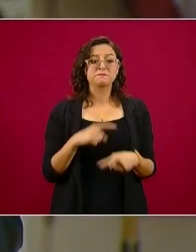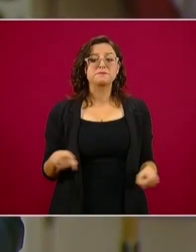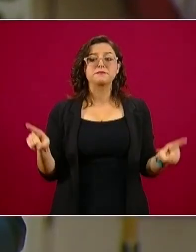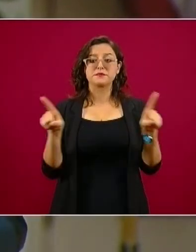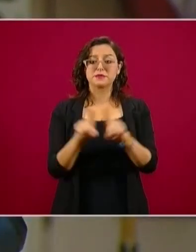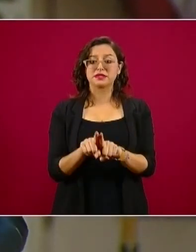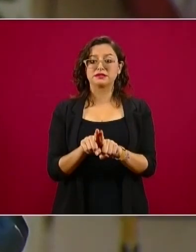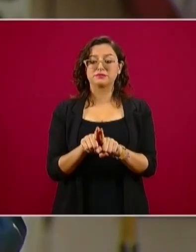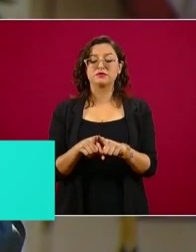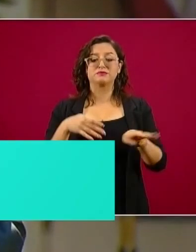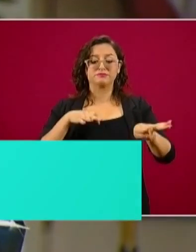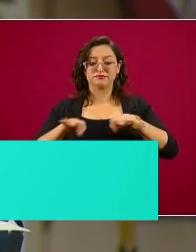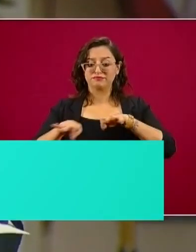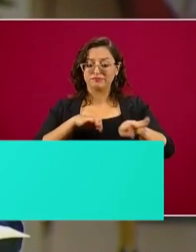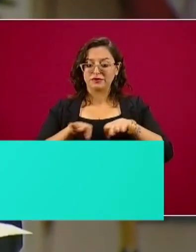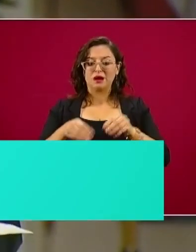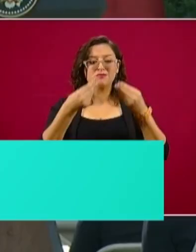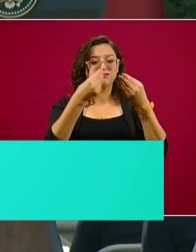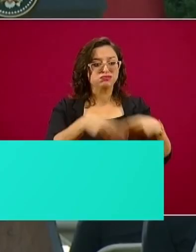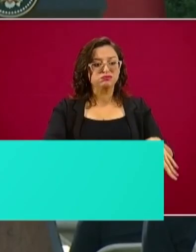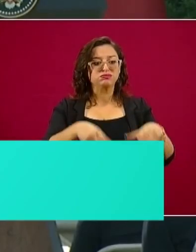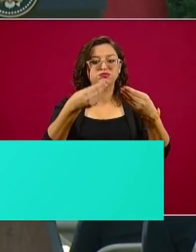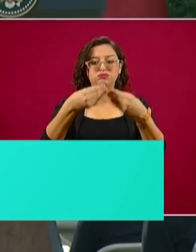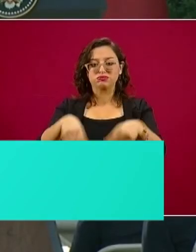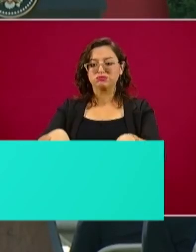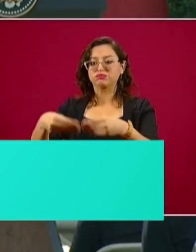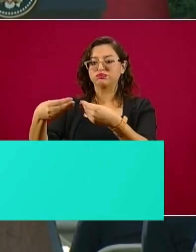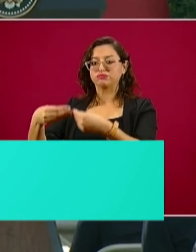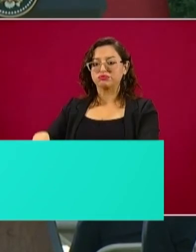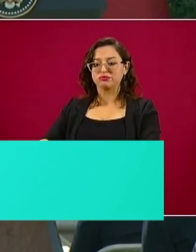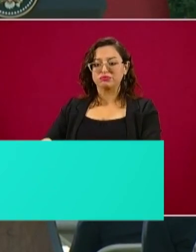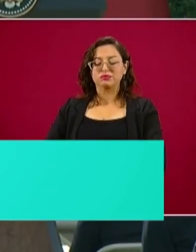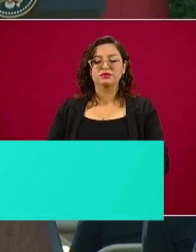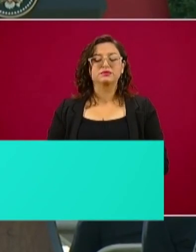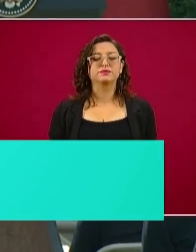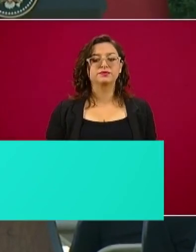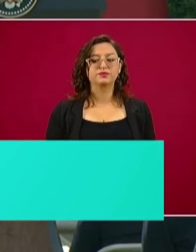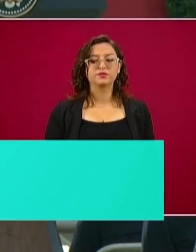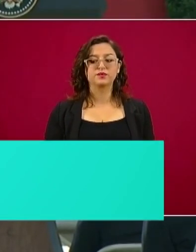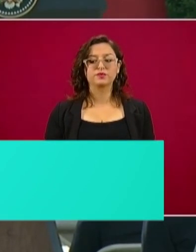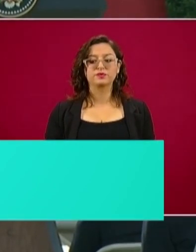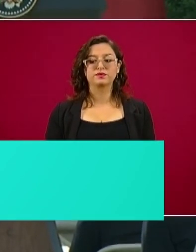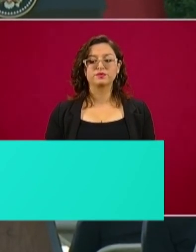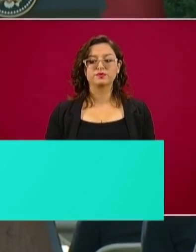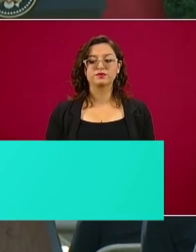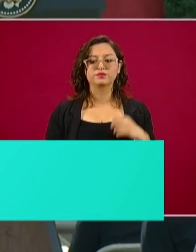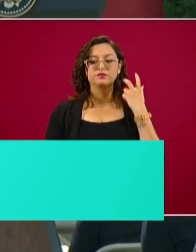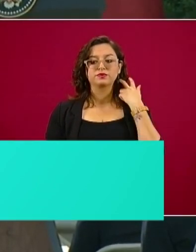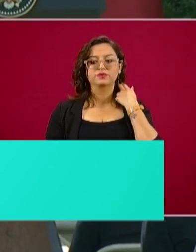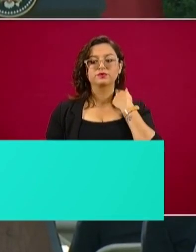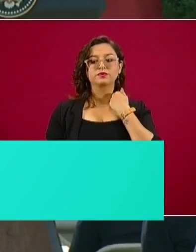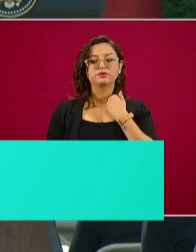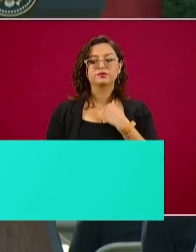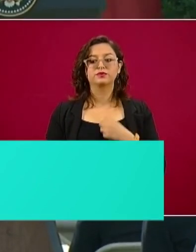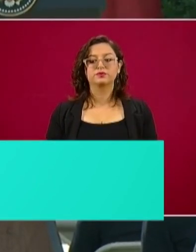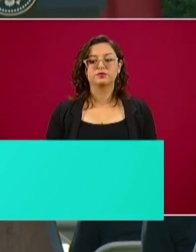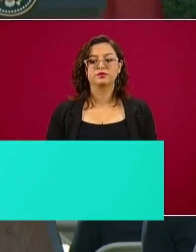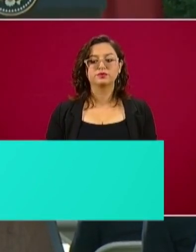participantes el nuevo tratado busca precisamente revertir